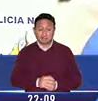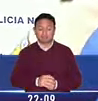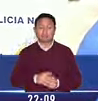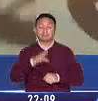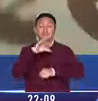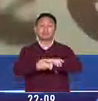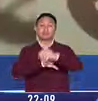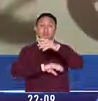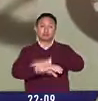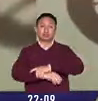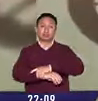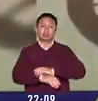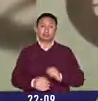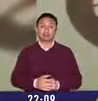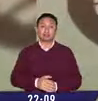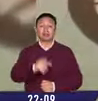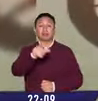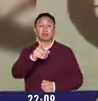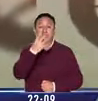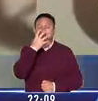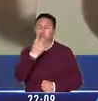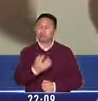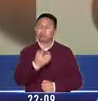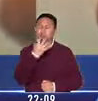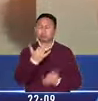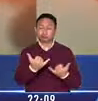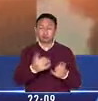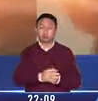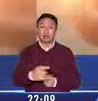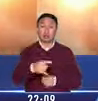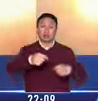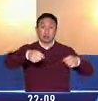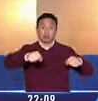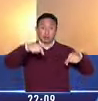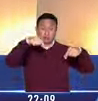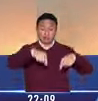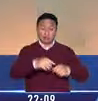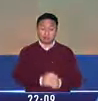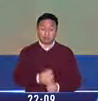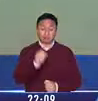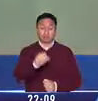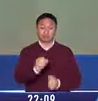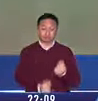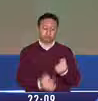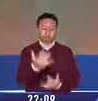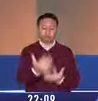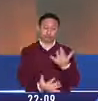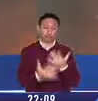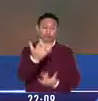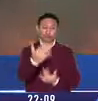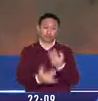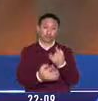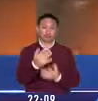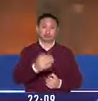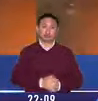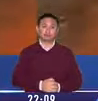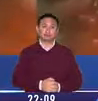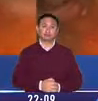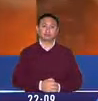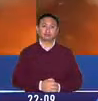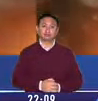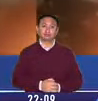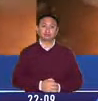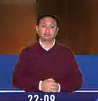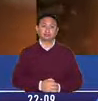personas. La furia de la ciudadanía fue tal que una motocicleta en la que aparentemente los sospechosos se movilizaban fue incinerada